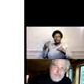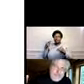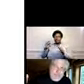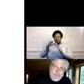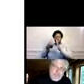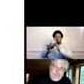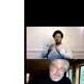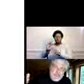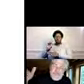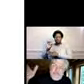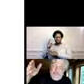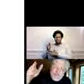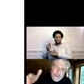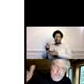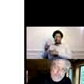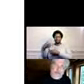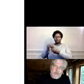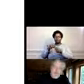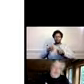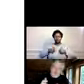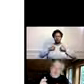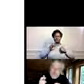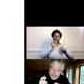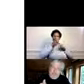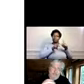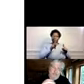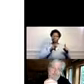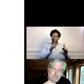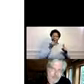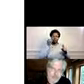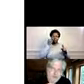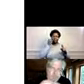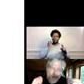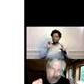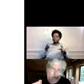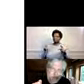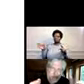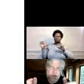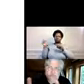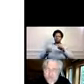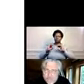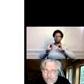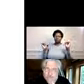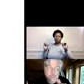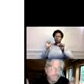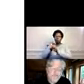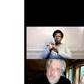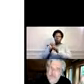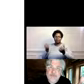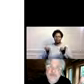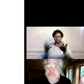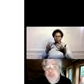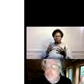Con respecto al papel que toman estos soportes o estos profesionales. sin ese apoyo, sin ese trabajo.